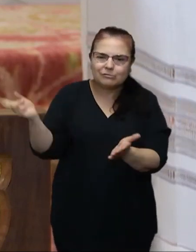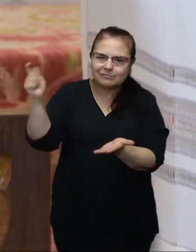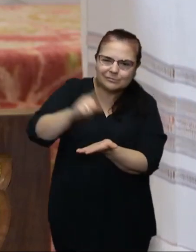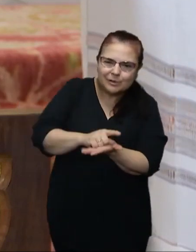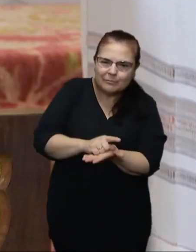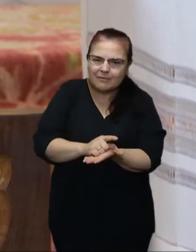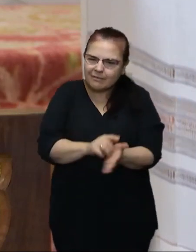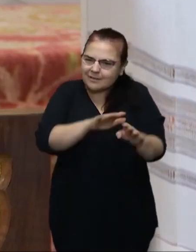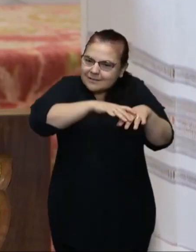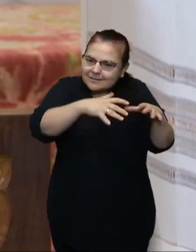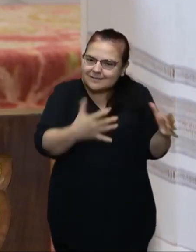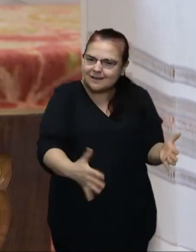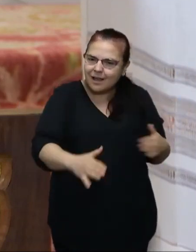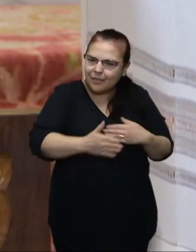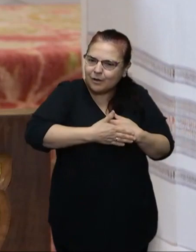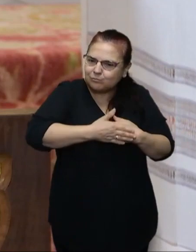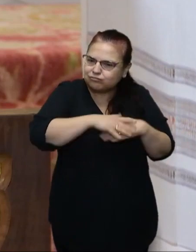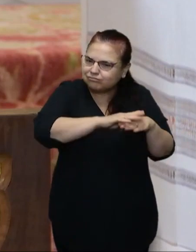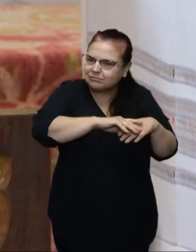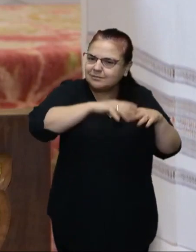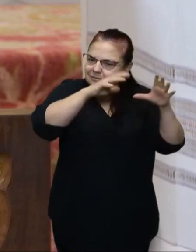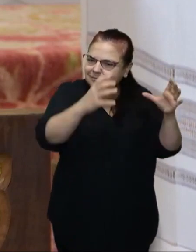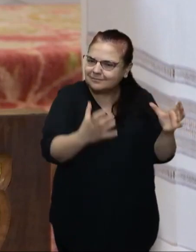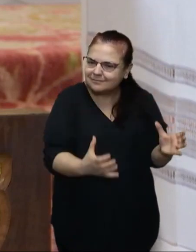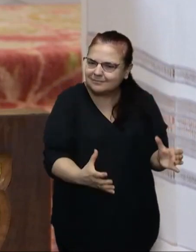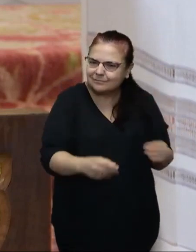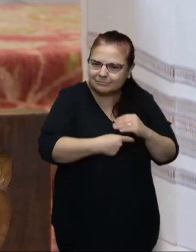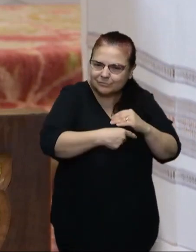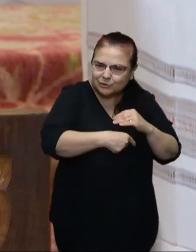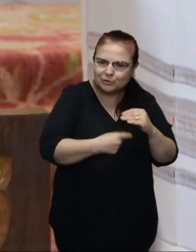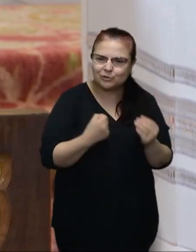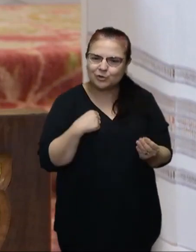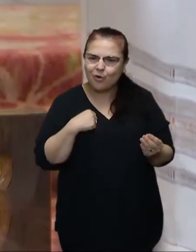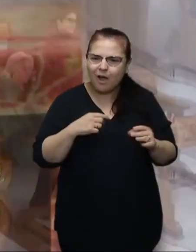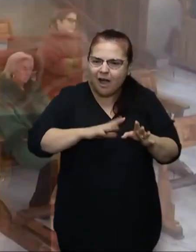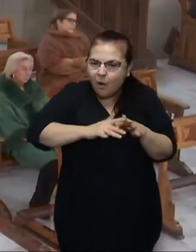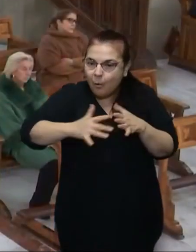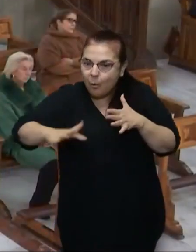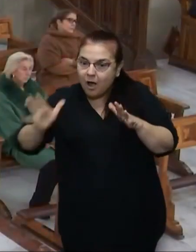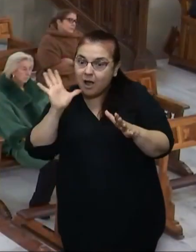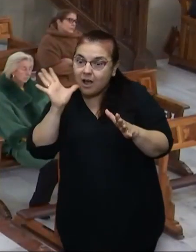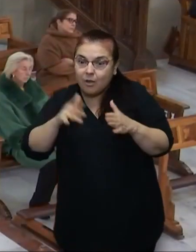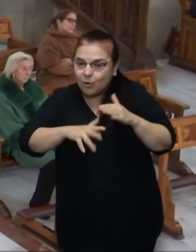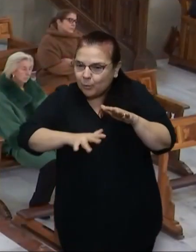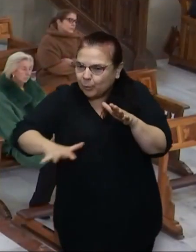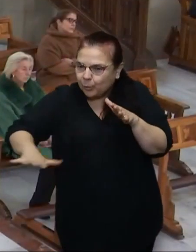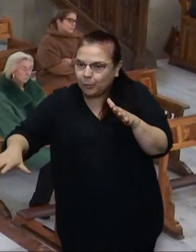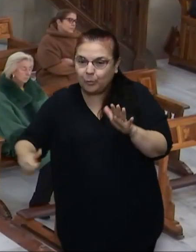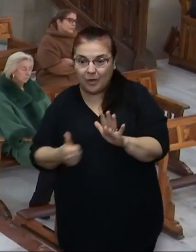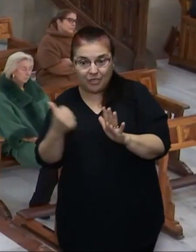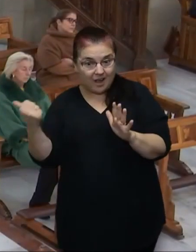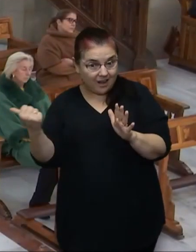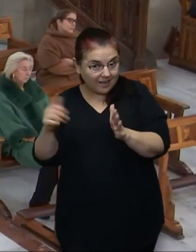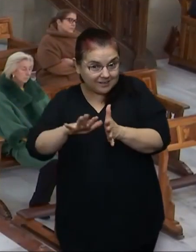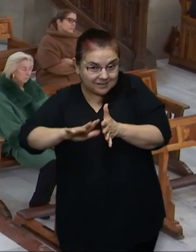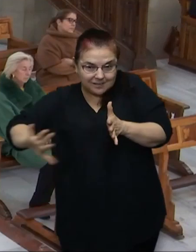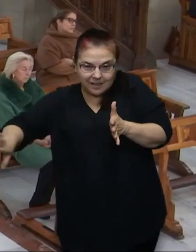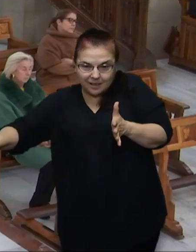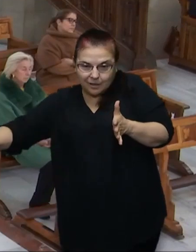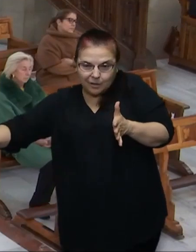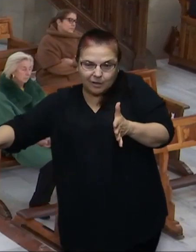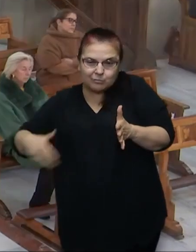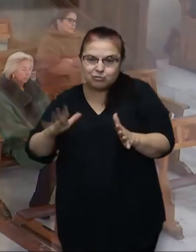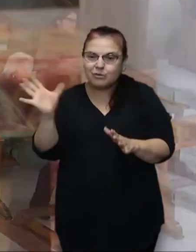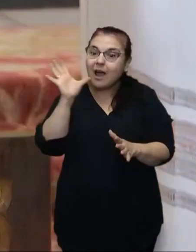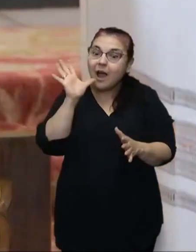Señor. De debajo del umbral del templo corría agua hacia el este. El templo miraba al este.